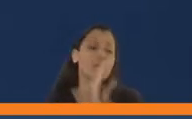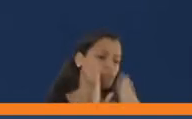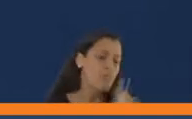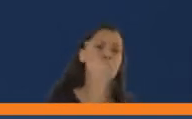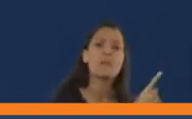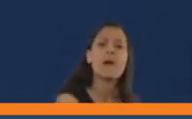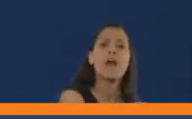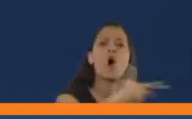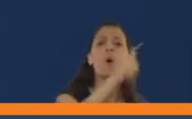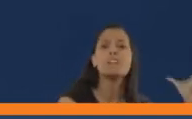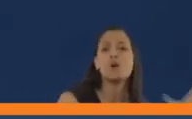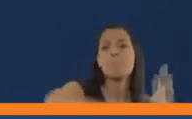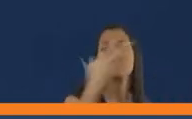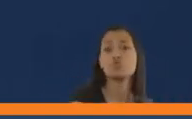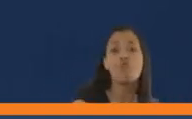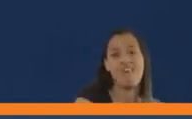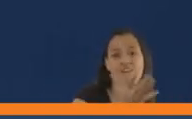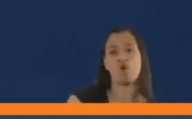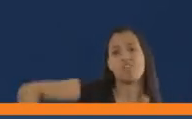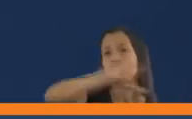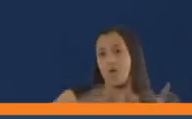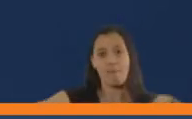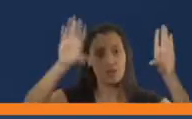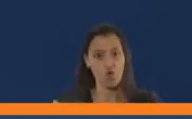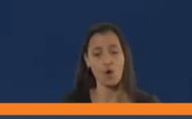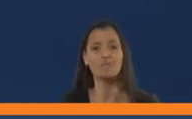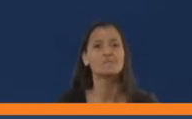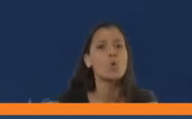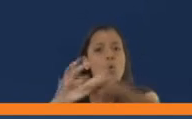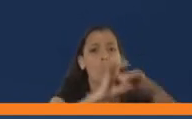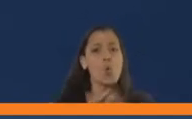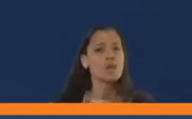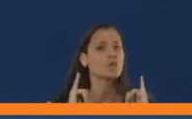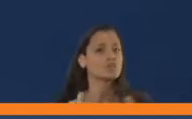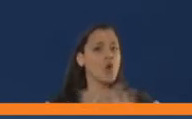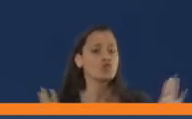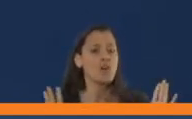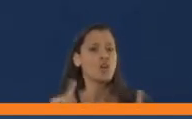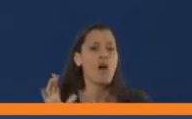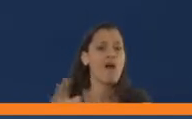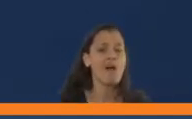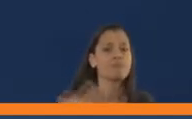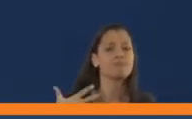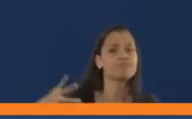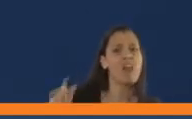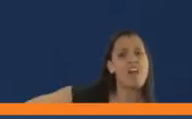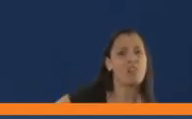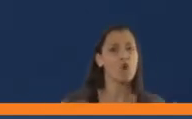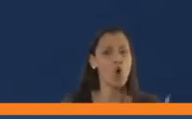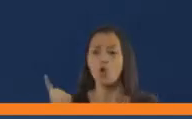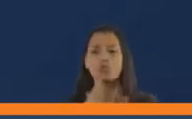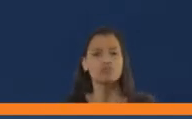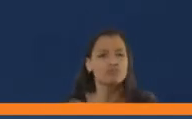para llegar a todos y a todas unidos o dominados unidos por